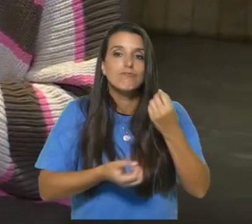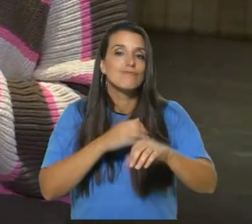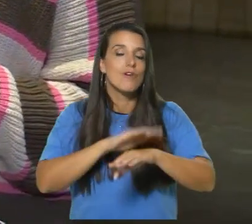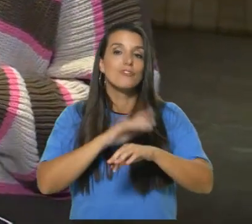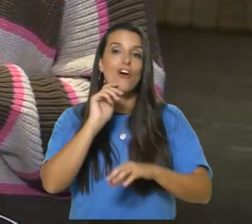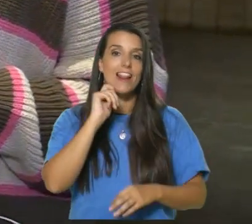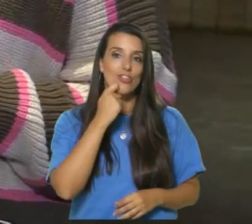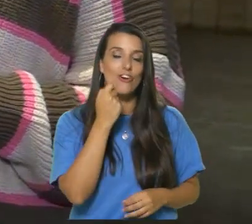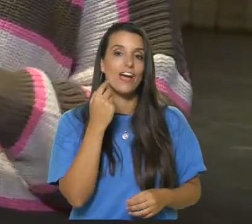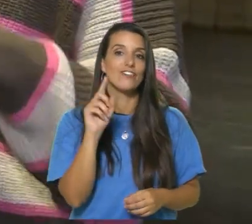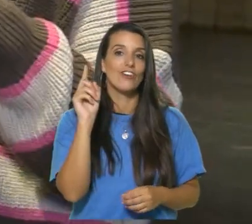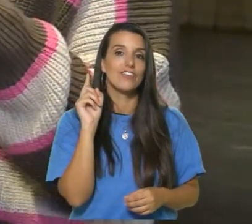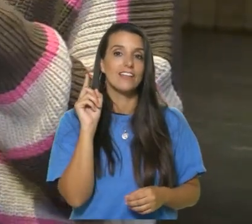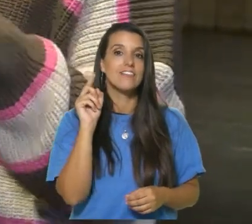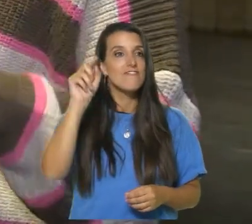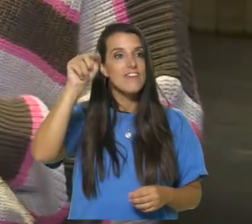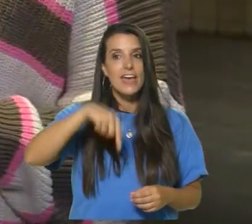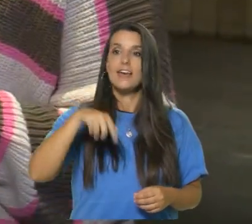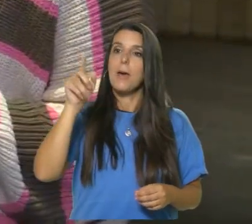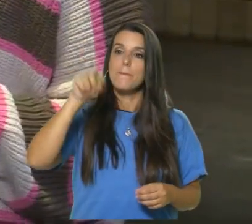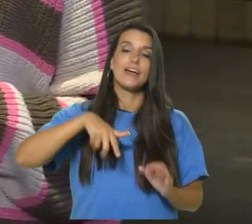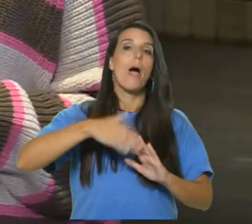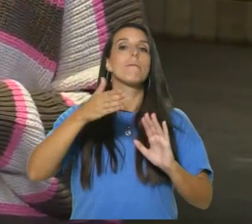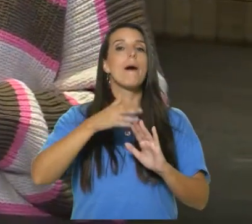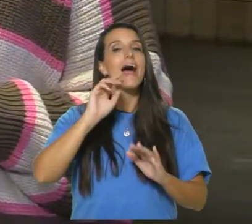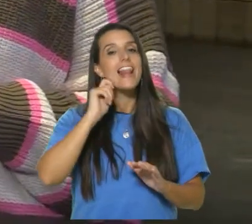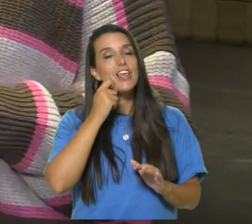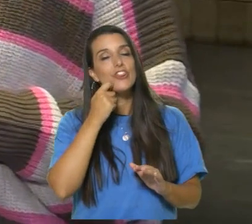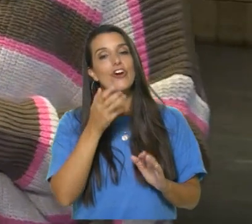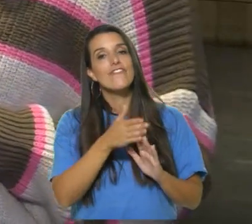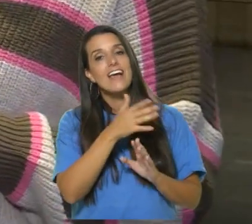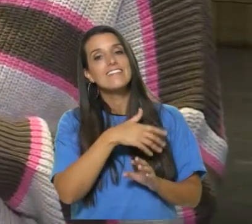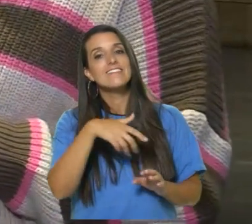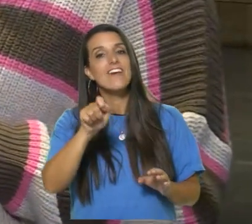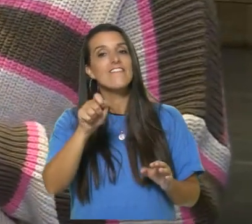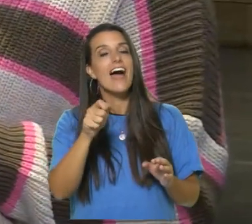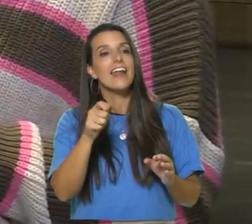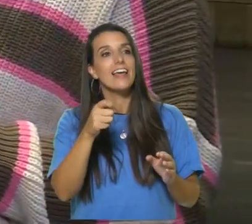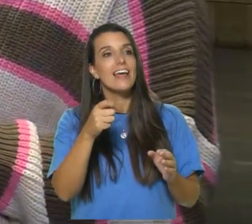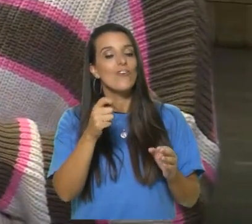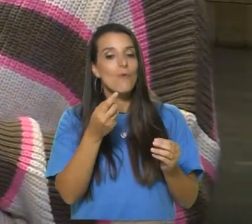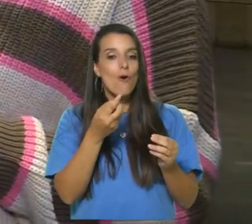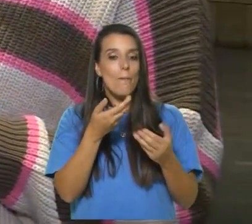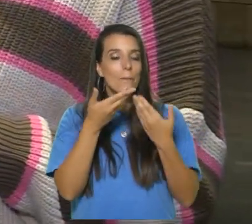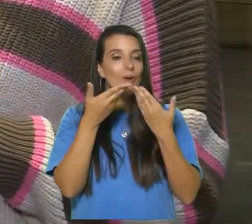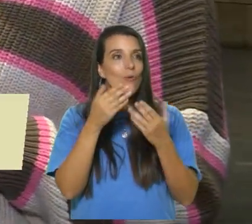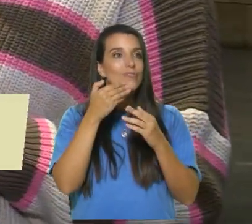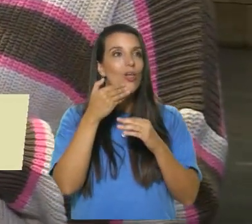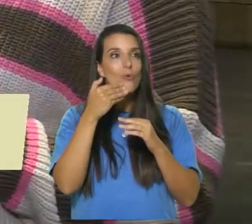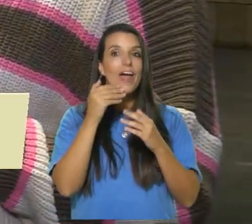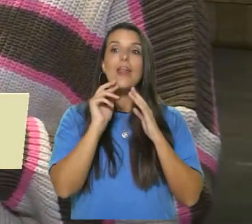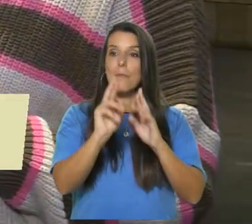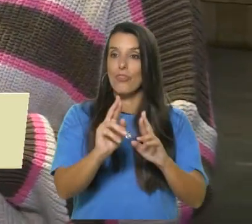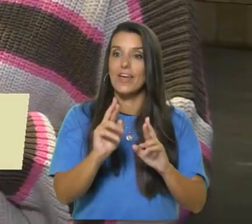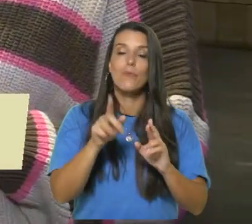muy muy lindo así que vengan vengan que la van a pasar bien y se van a ir con unas cuantas respuestas algunas preguntas que nos hacemos las